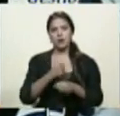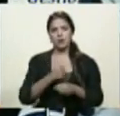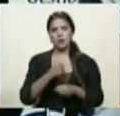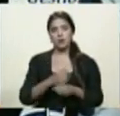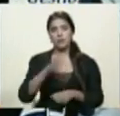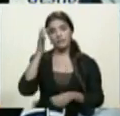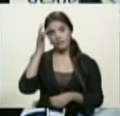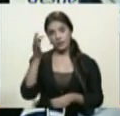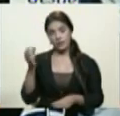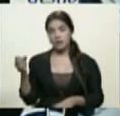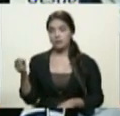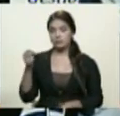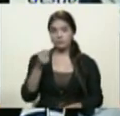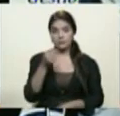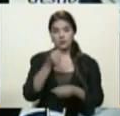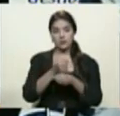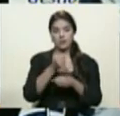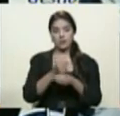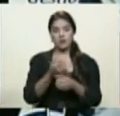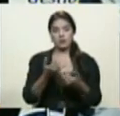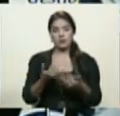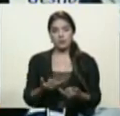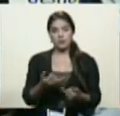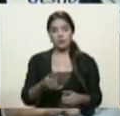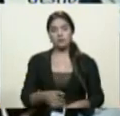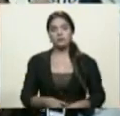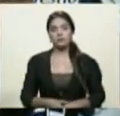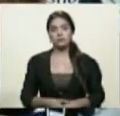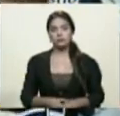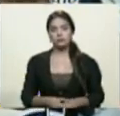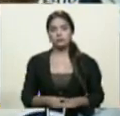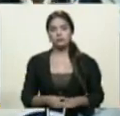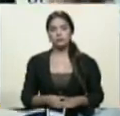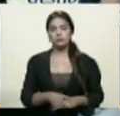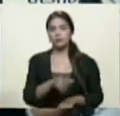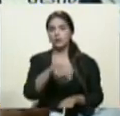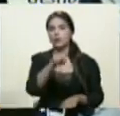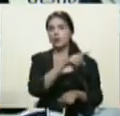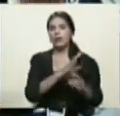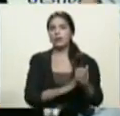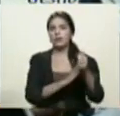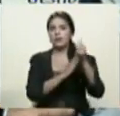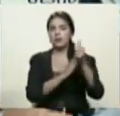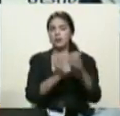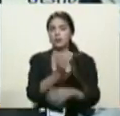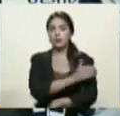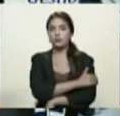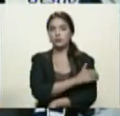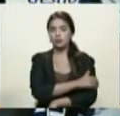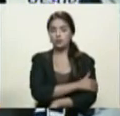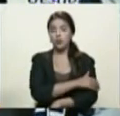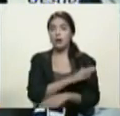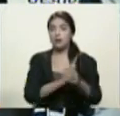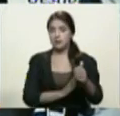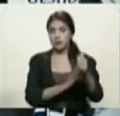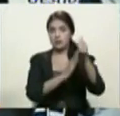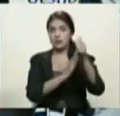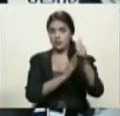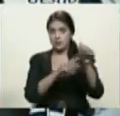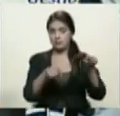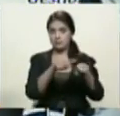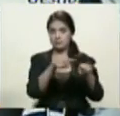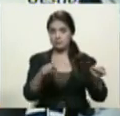designado y en funciones dirigentes de la oposición venezolana jefe de la oposición venezolano